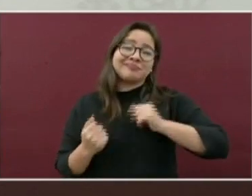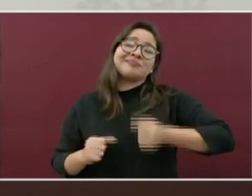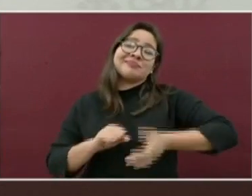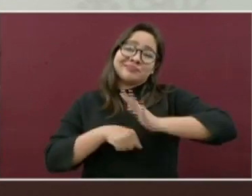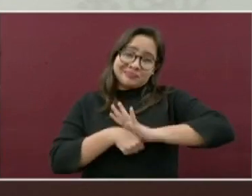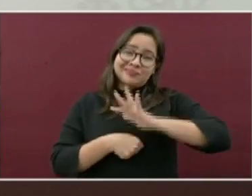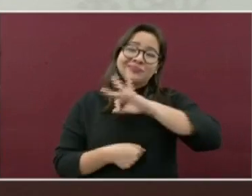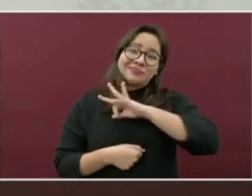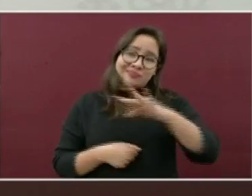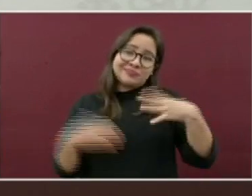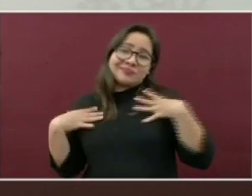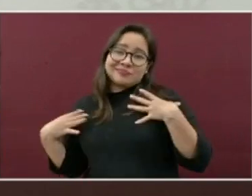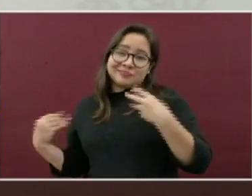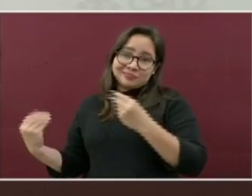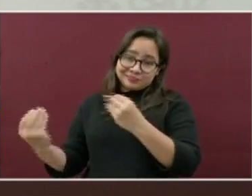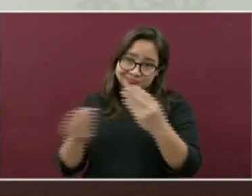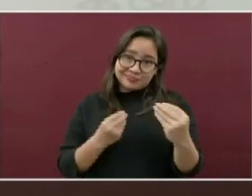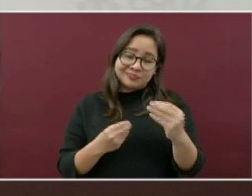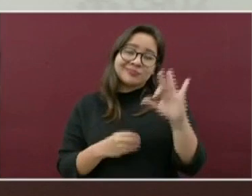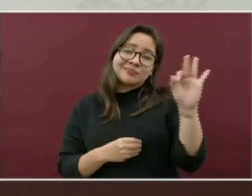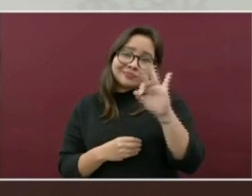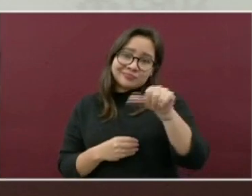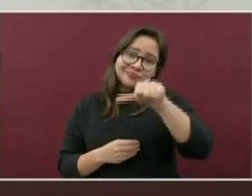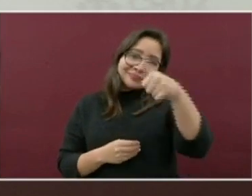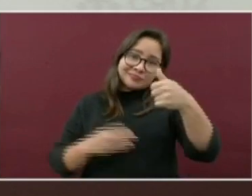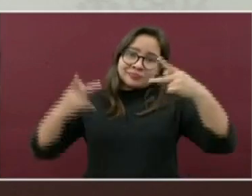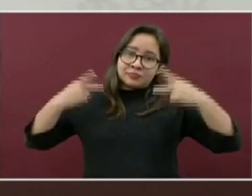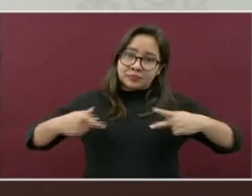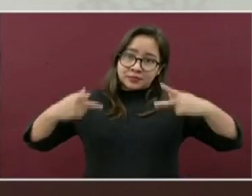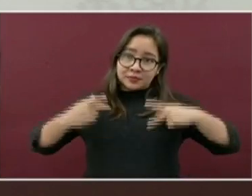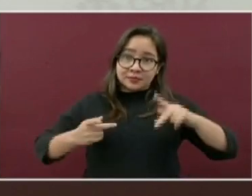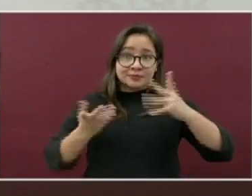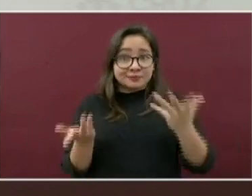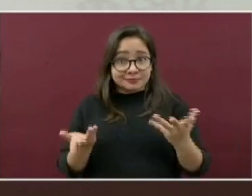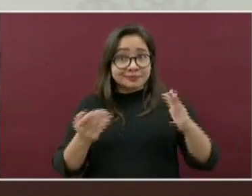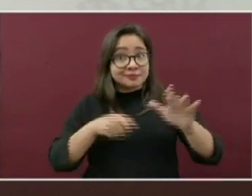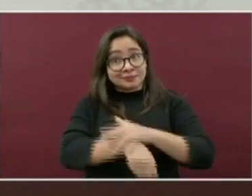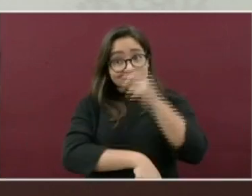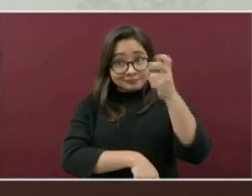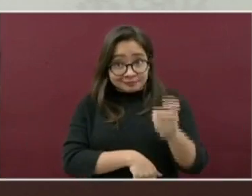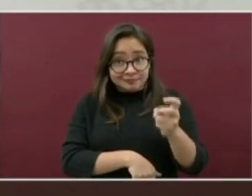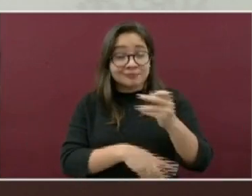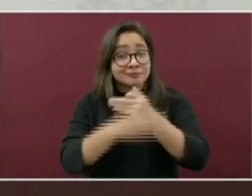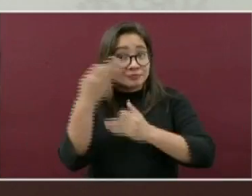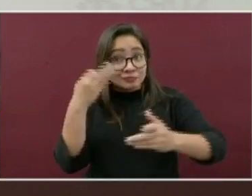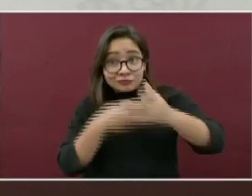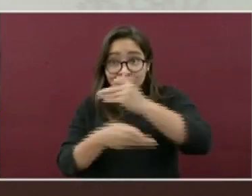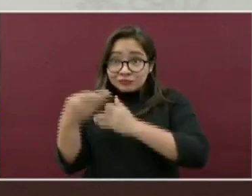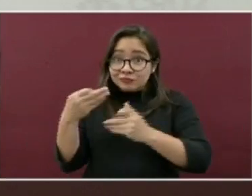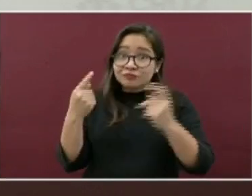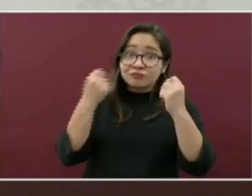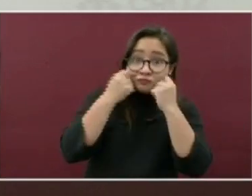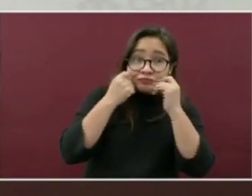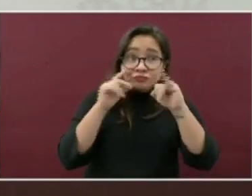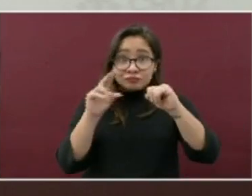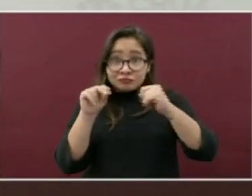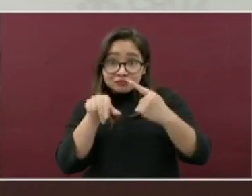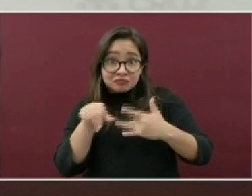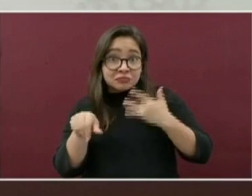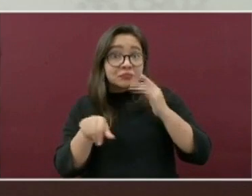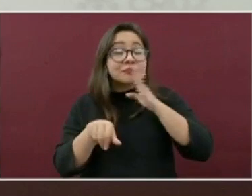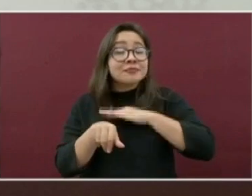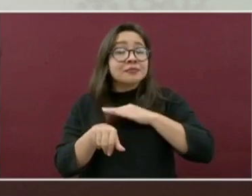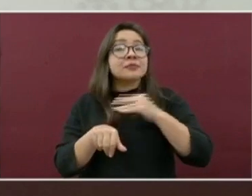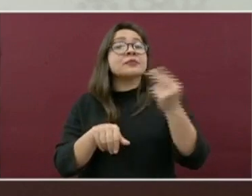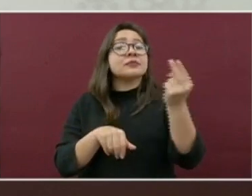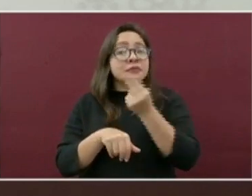transmitir el coronavirus a otras personas. Es por ello que todos, estemos enfermos o no, debemos